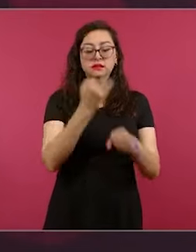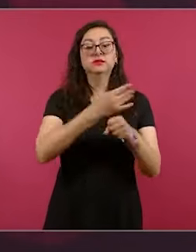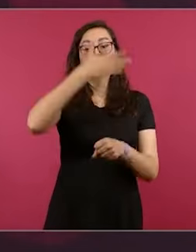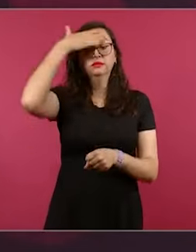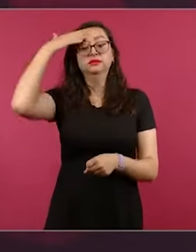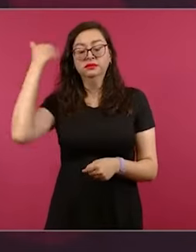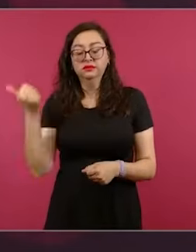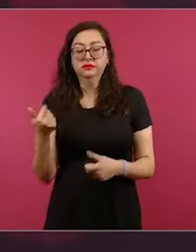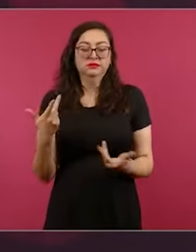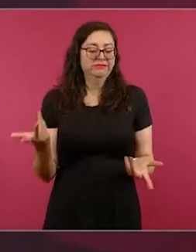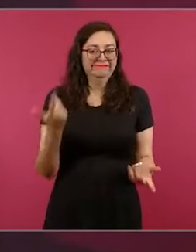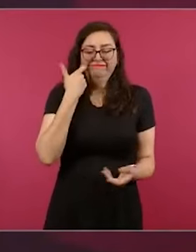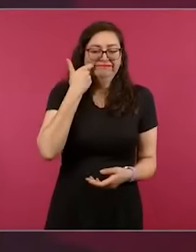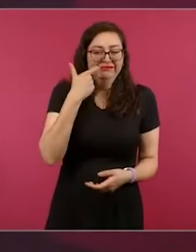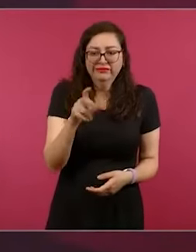enfermos,